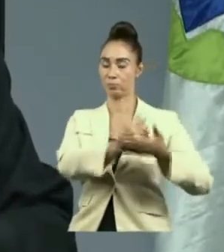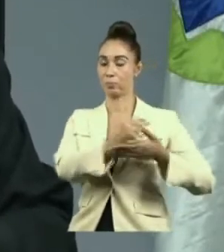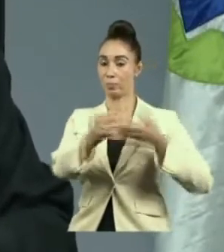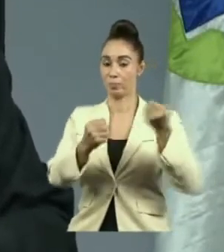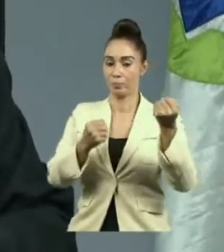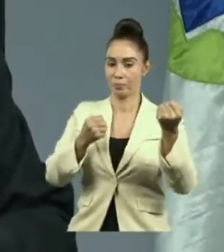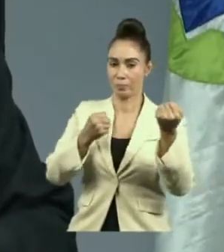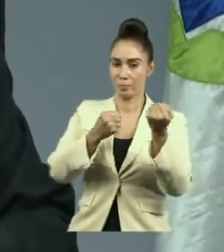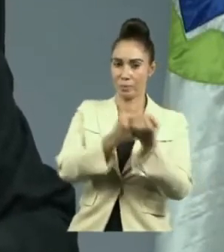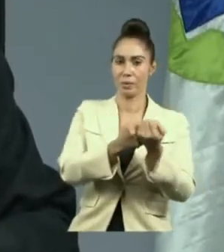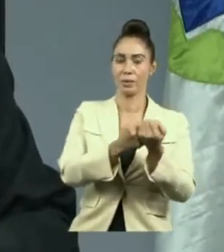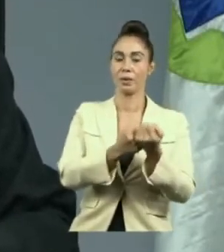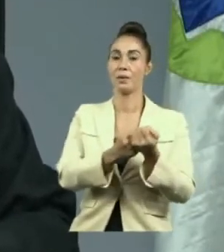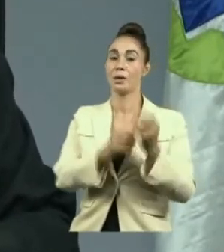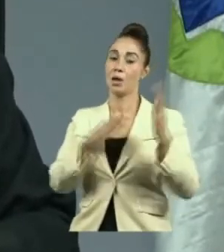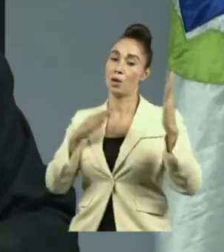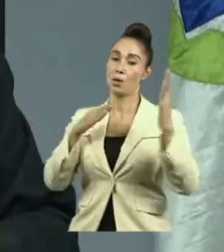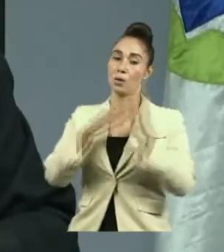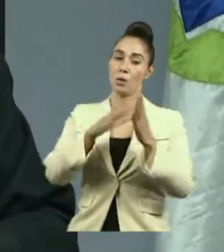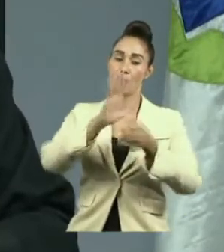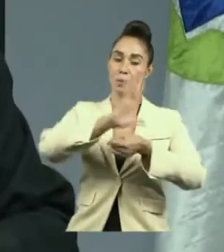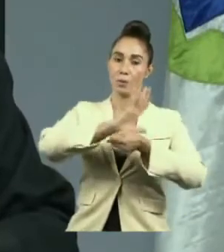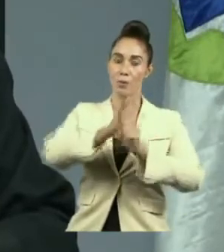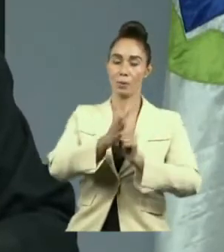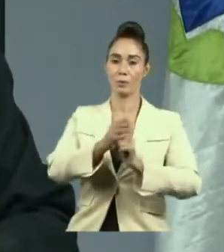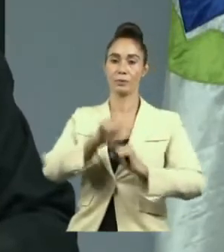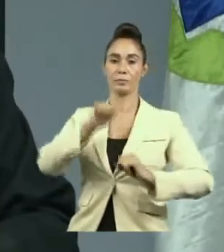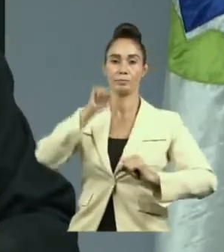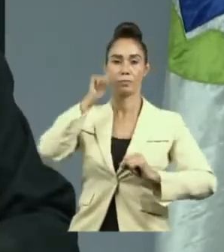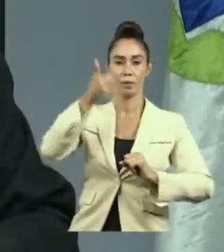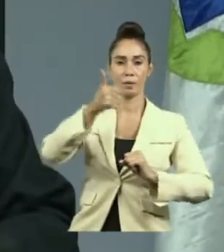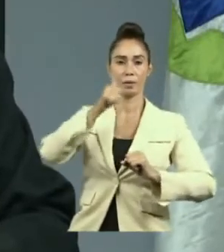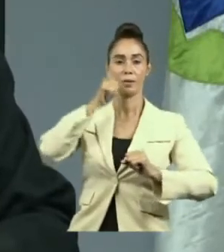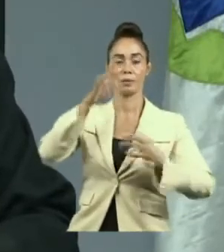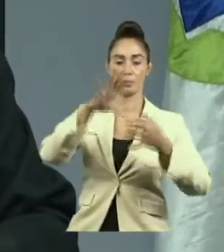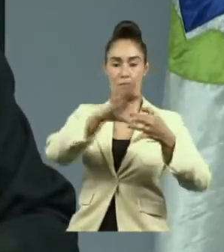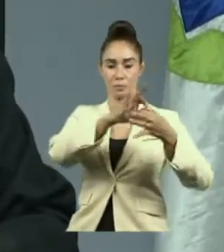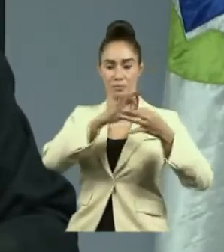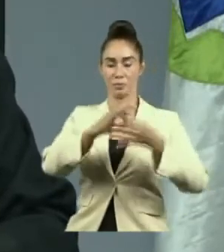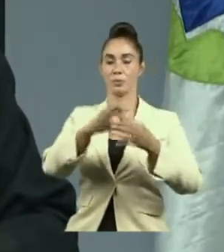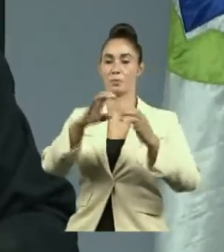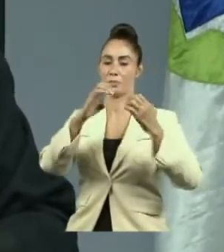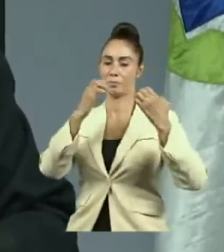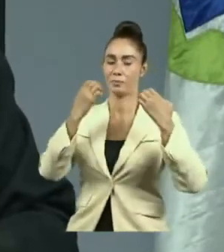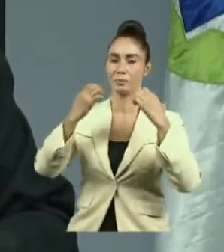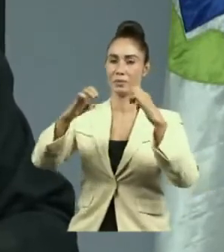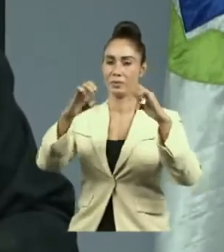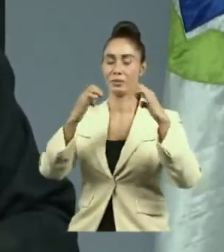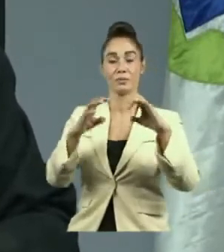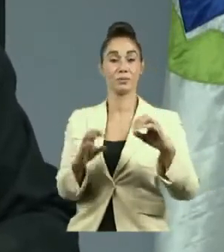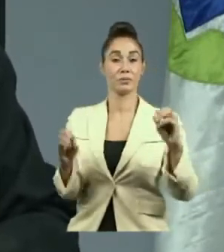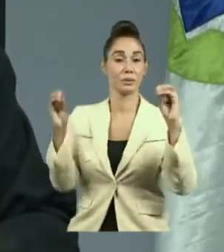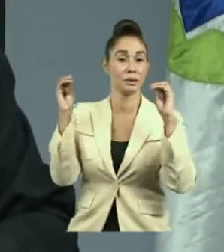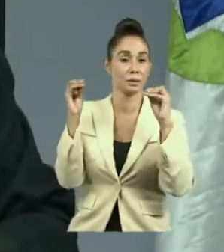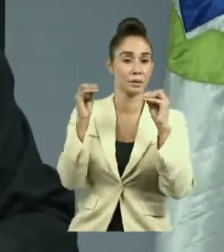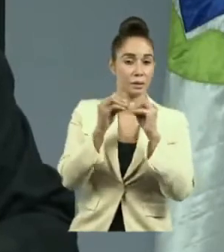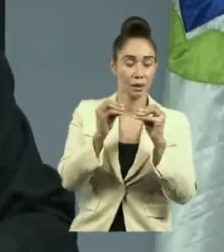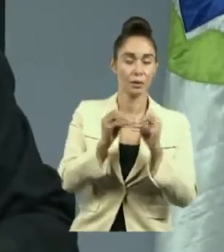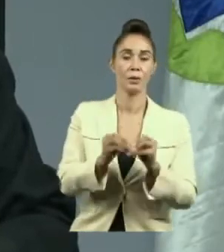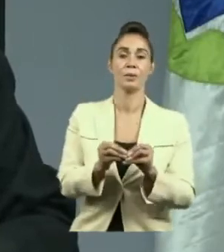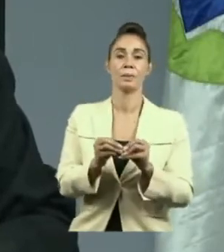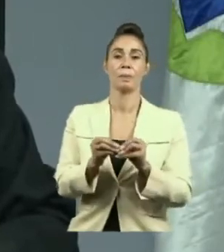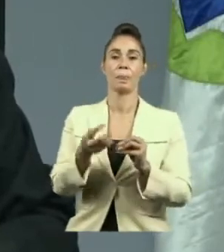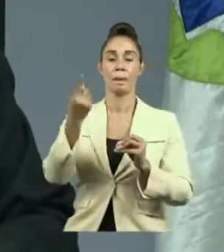a la que cada día debemos sumar esfuerzos colectivos en búsqueda